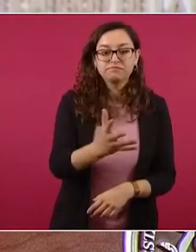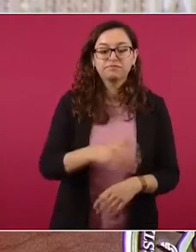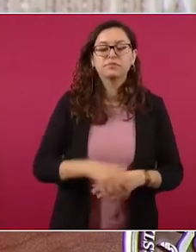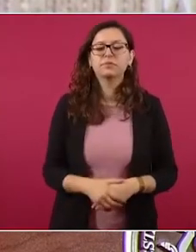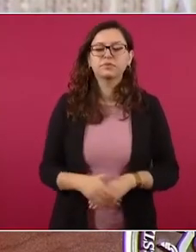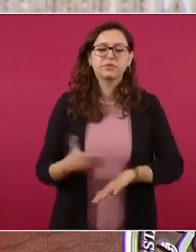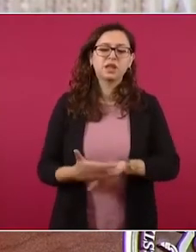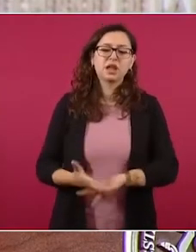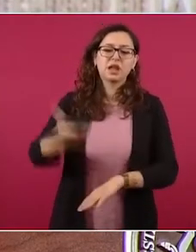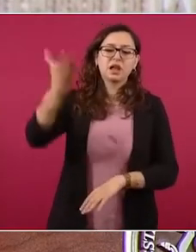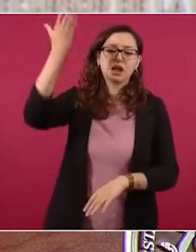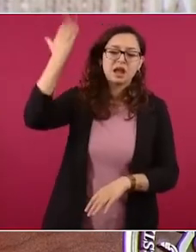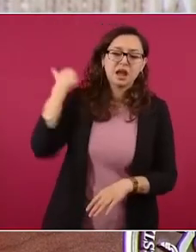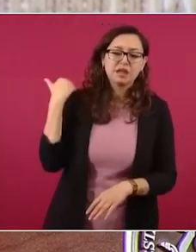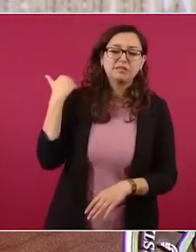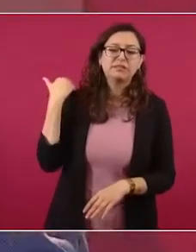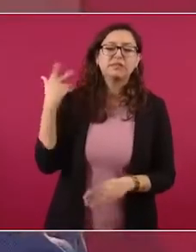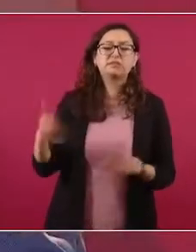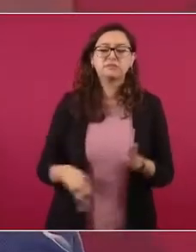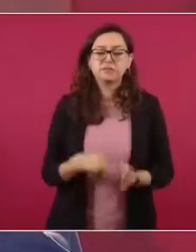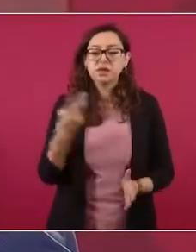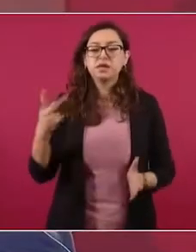permanente, constante, lo tengo que subrayar,